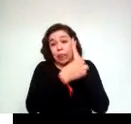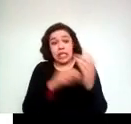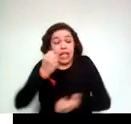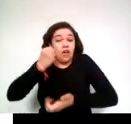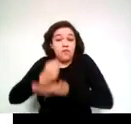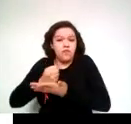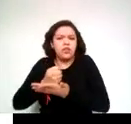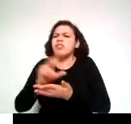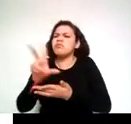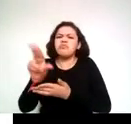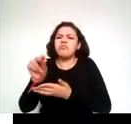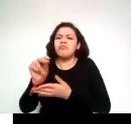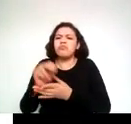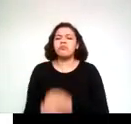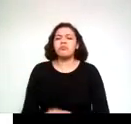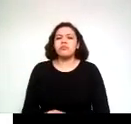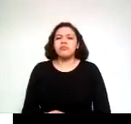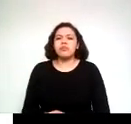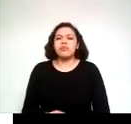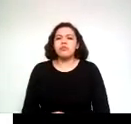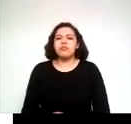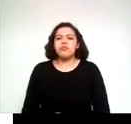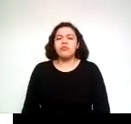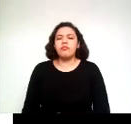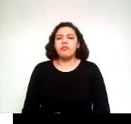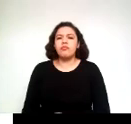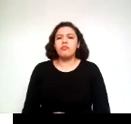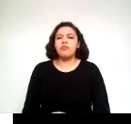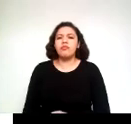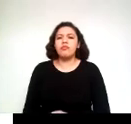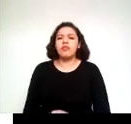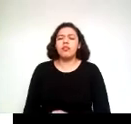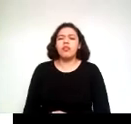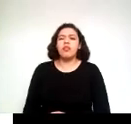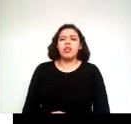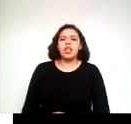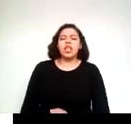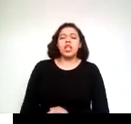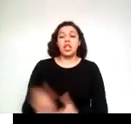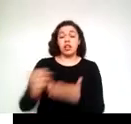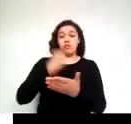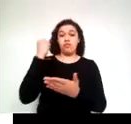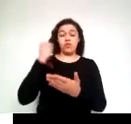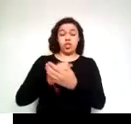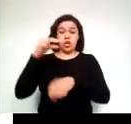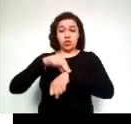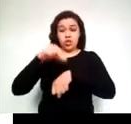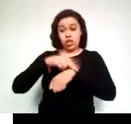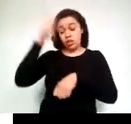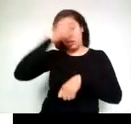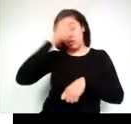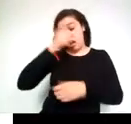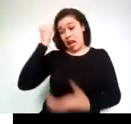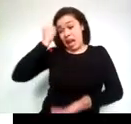específica. La siguiente pregunta, ¿están obligados a contratar a doctores y o psicólogos? Como